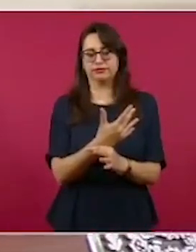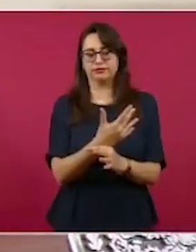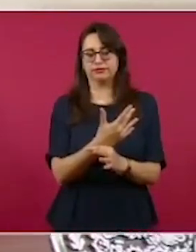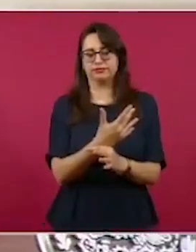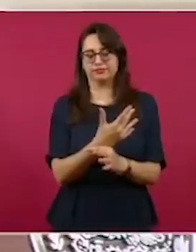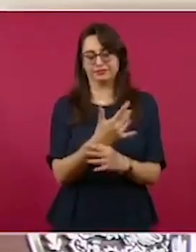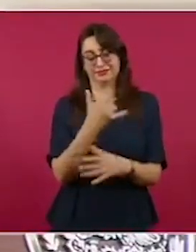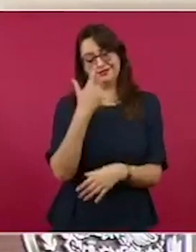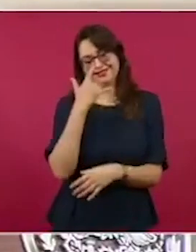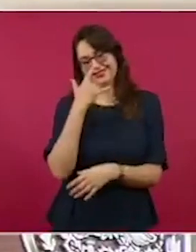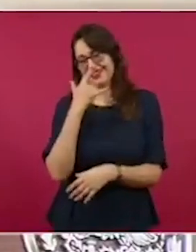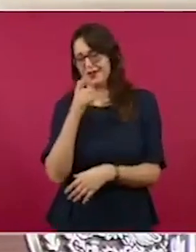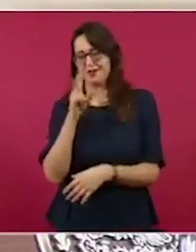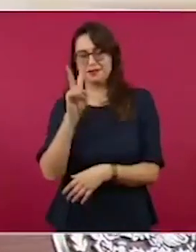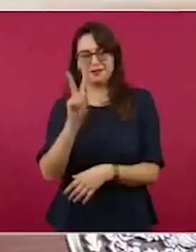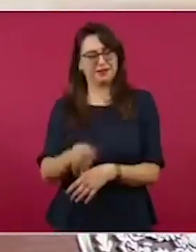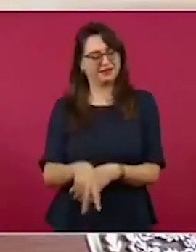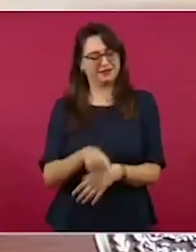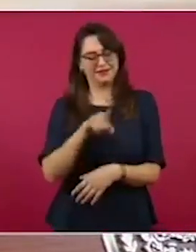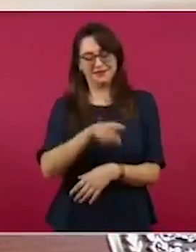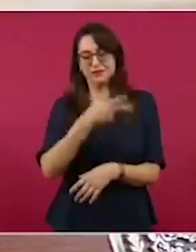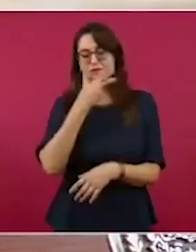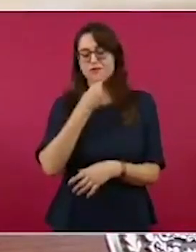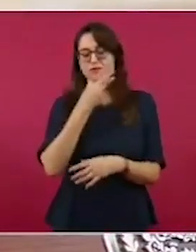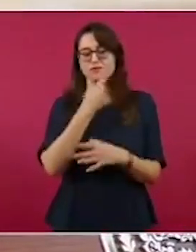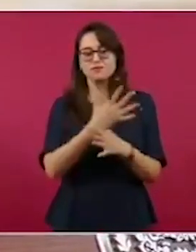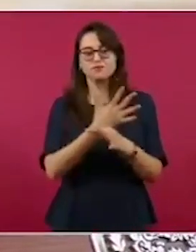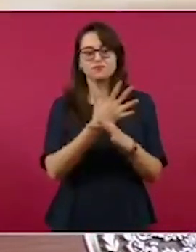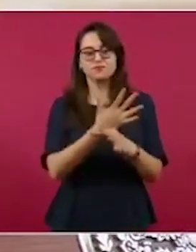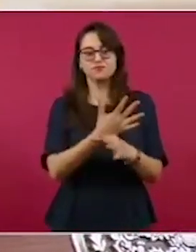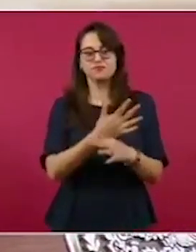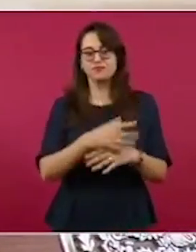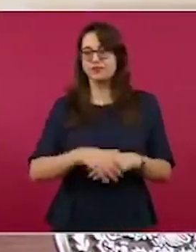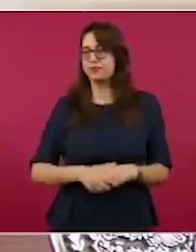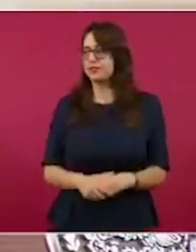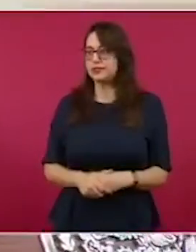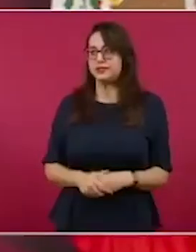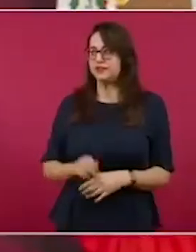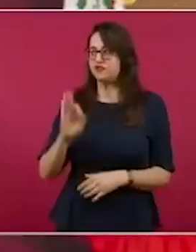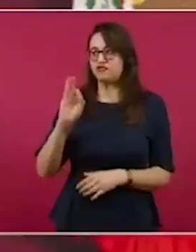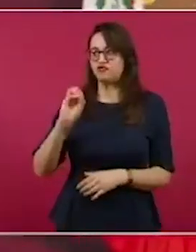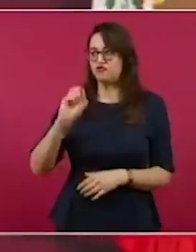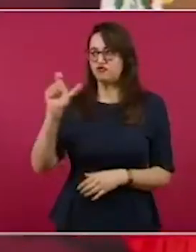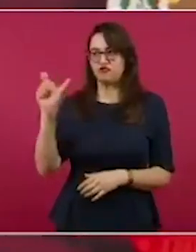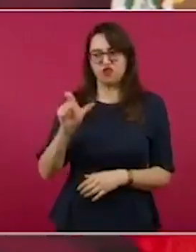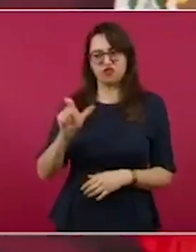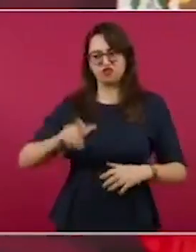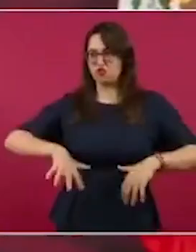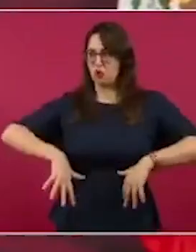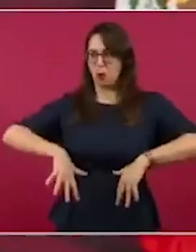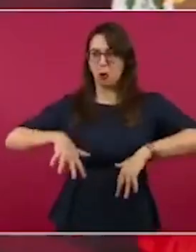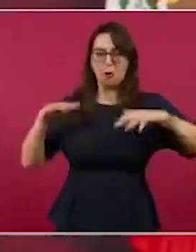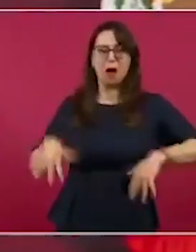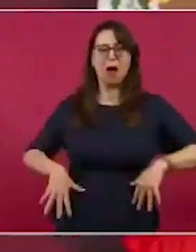es muy peculiar. Dijo: se nos rajó Fox. Ja, ja, ja.